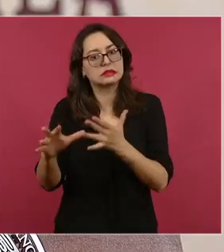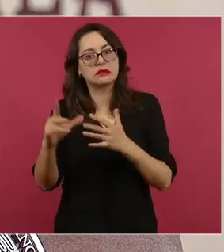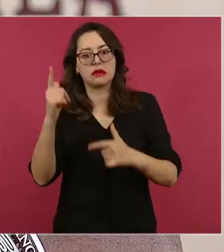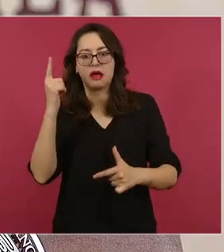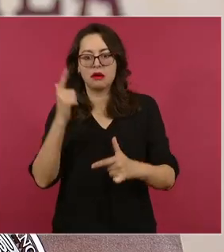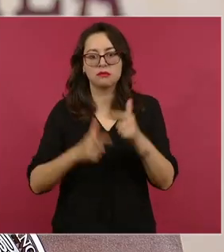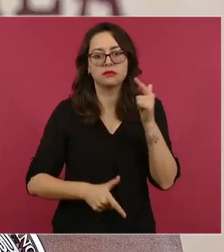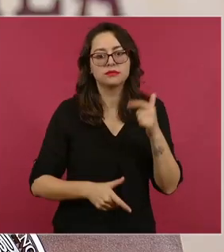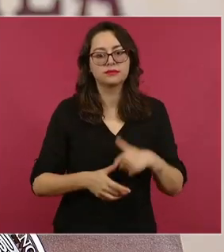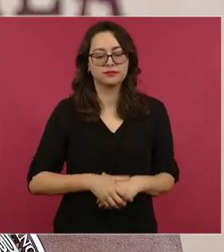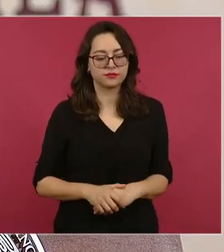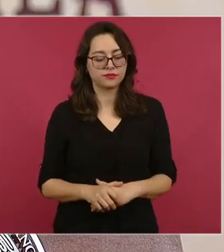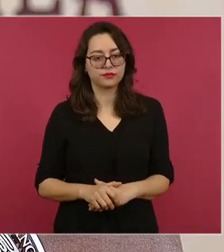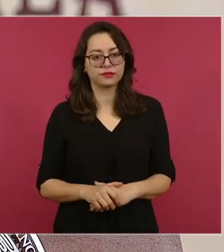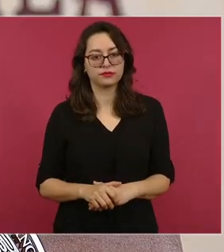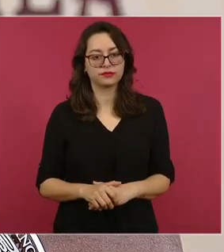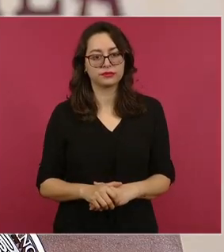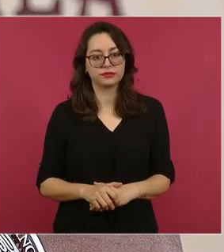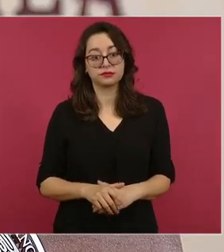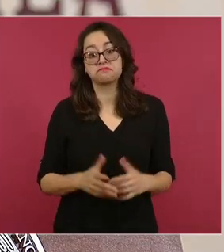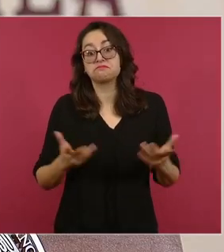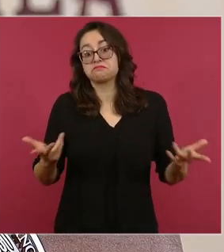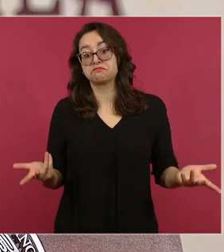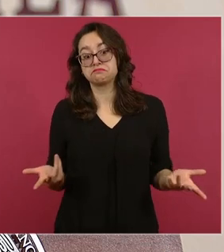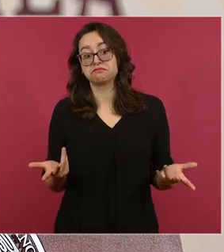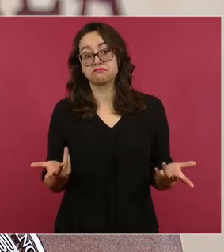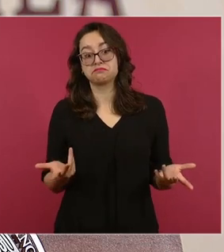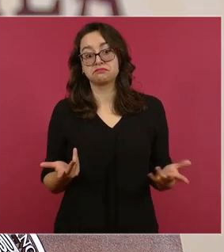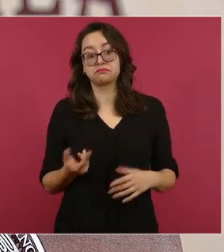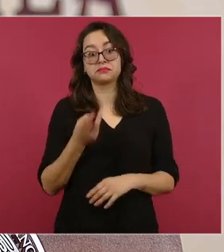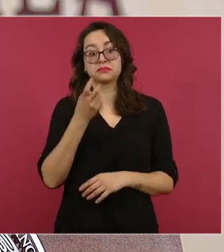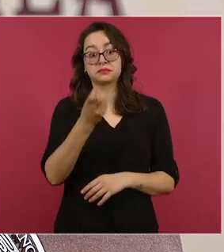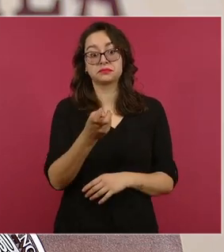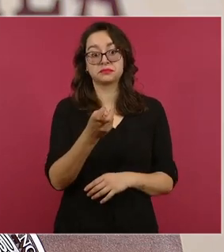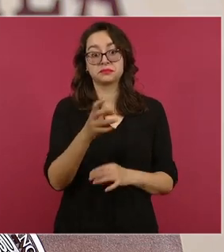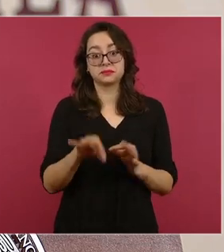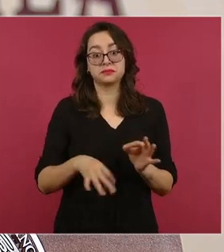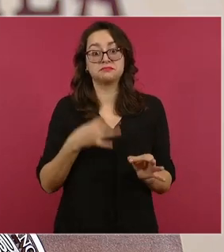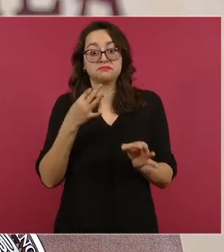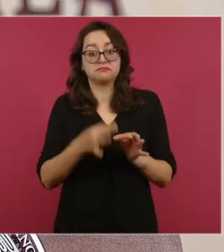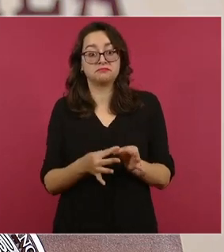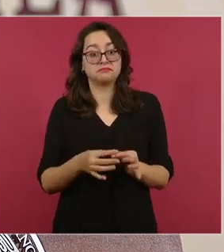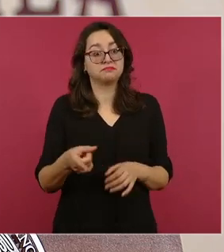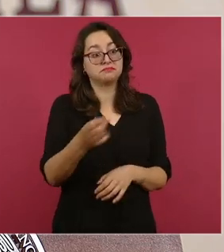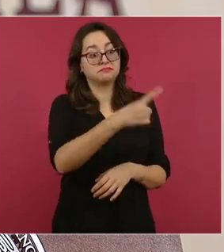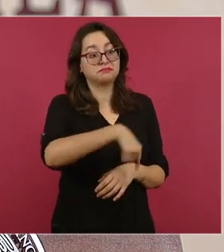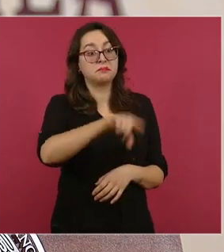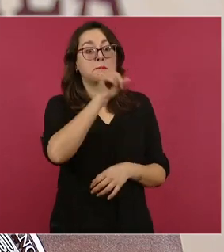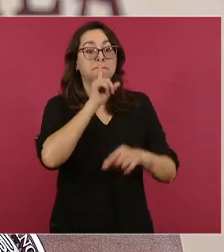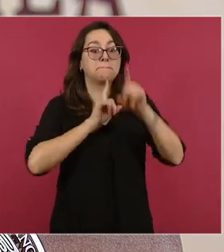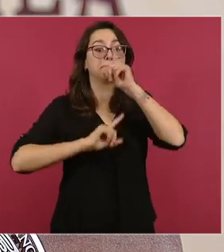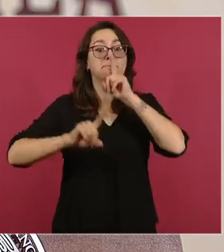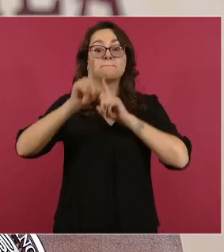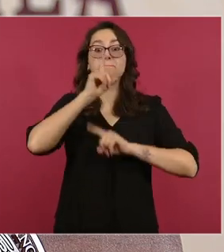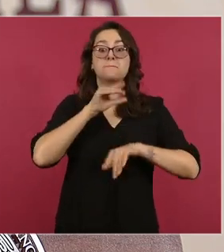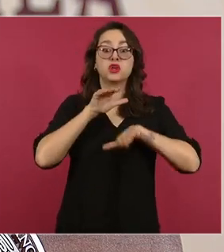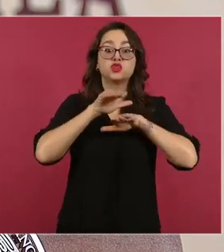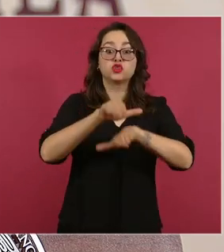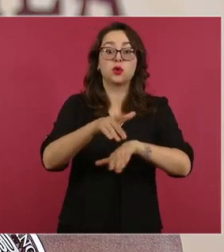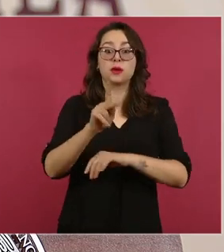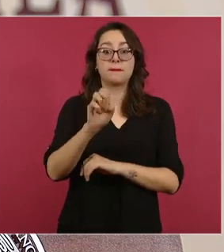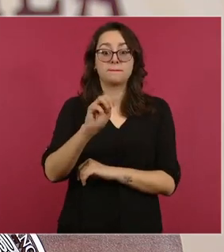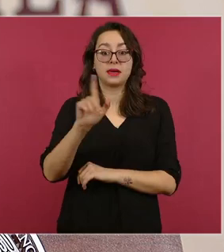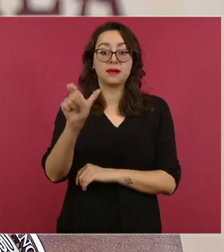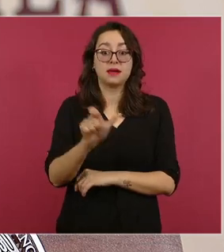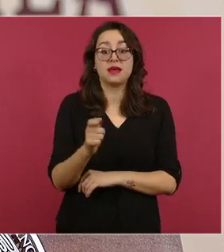México. Y bueno, hasta aquí las mentiras sobre Pemex, pero para finalizar la